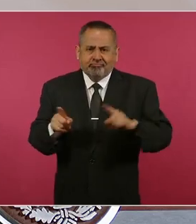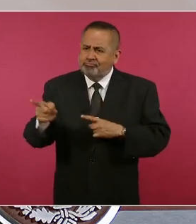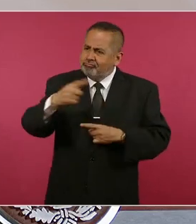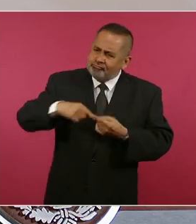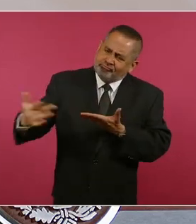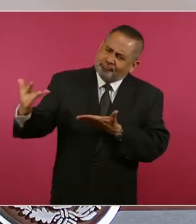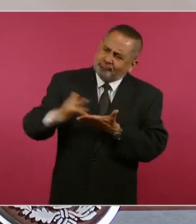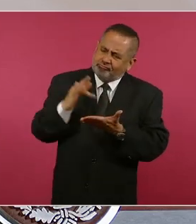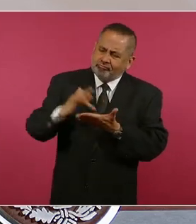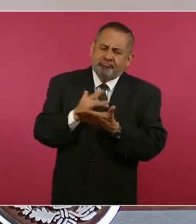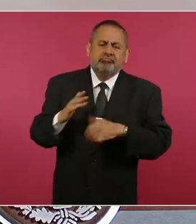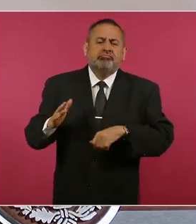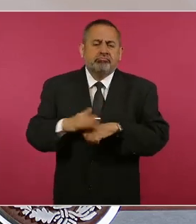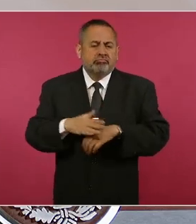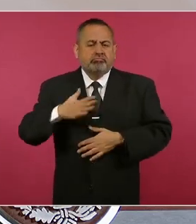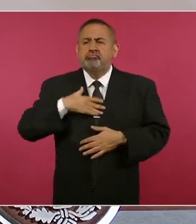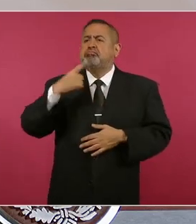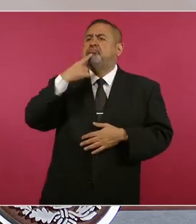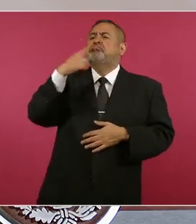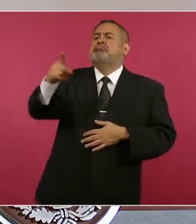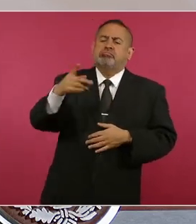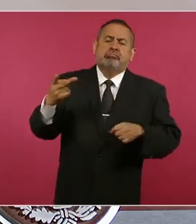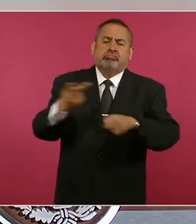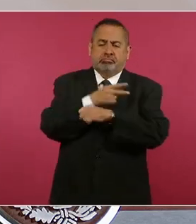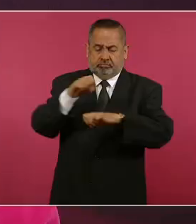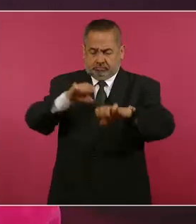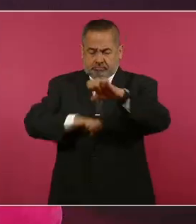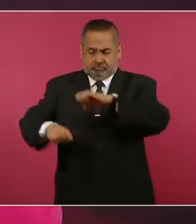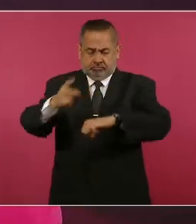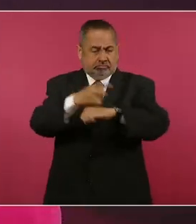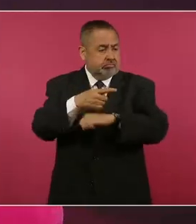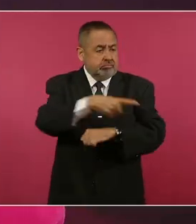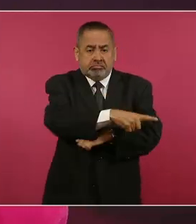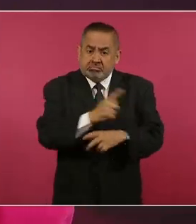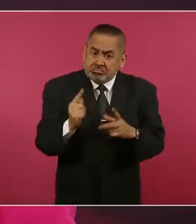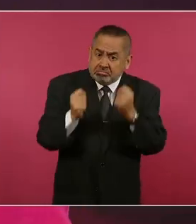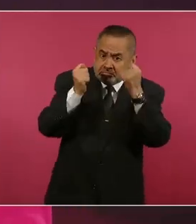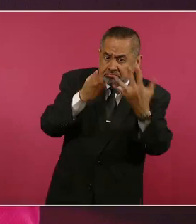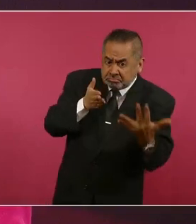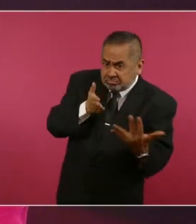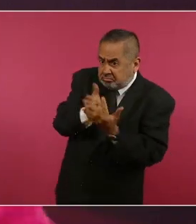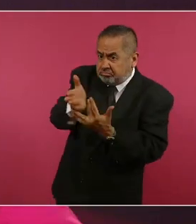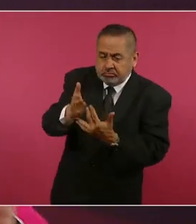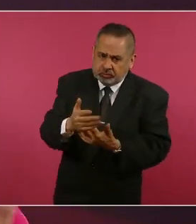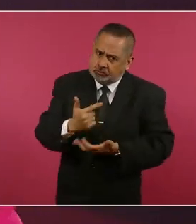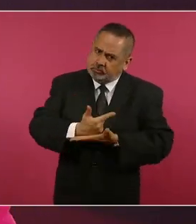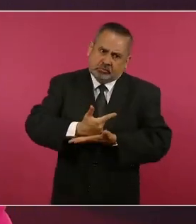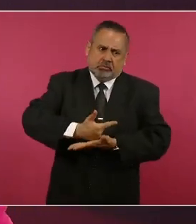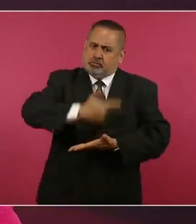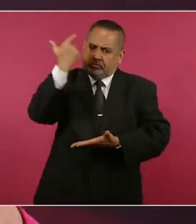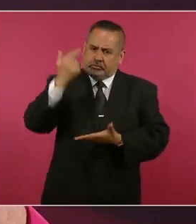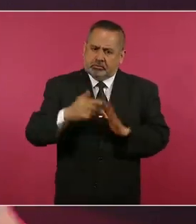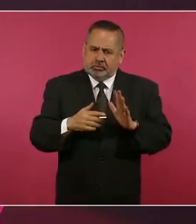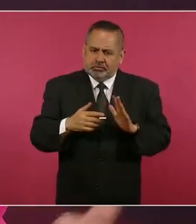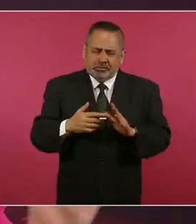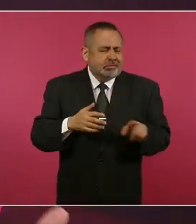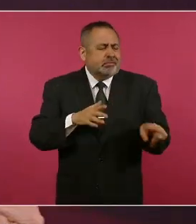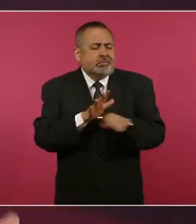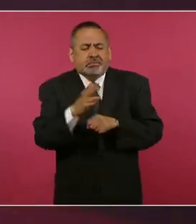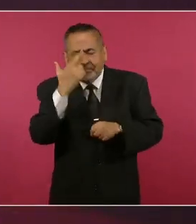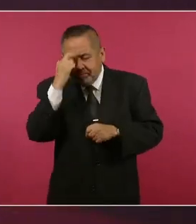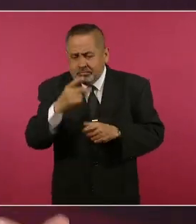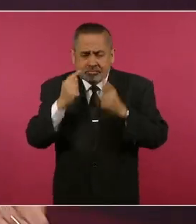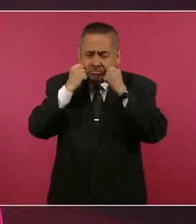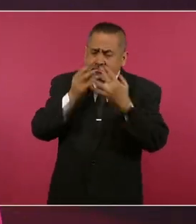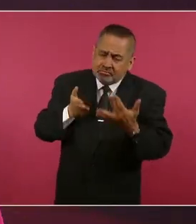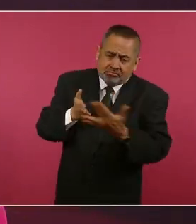inmunidad diplomática de su embajada. Y esto es gravísimo, independientemente del causal. El hecho de